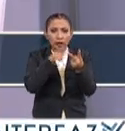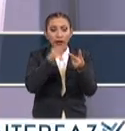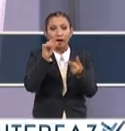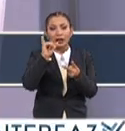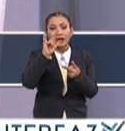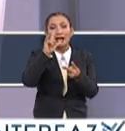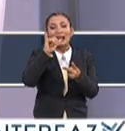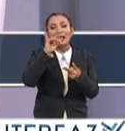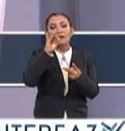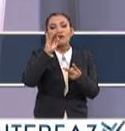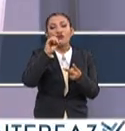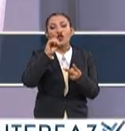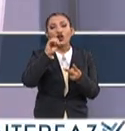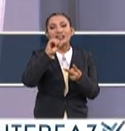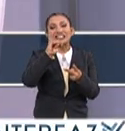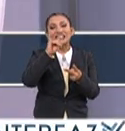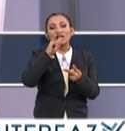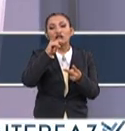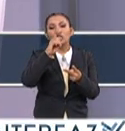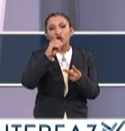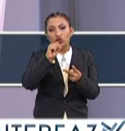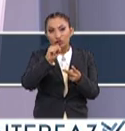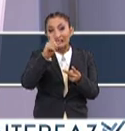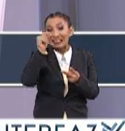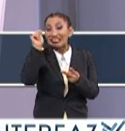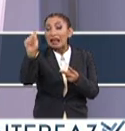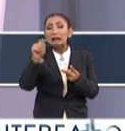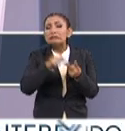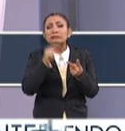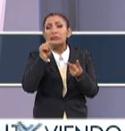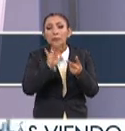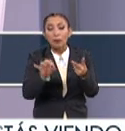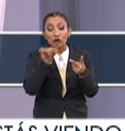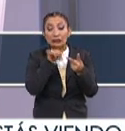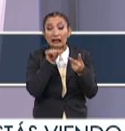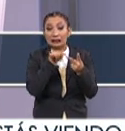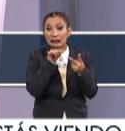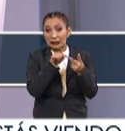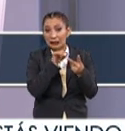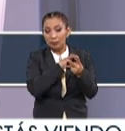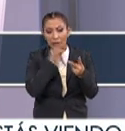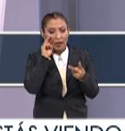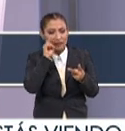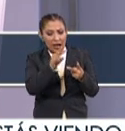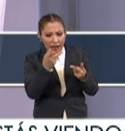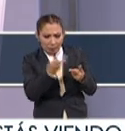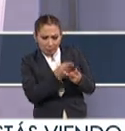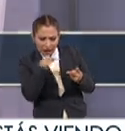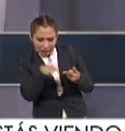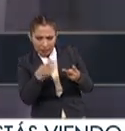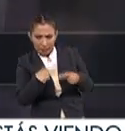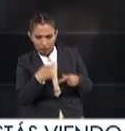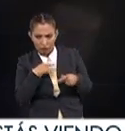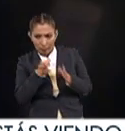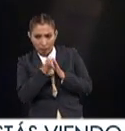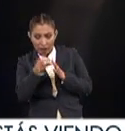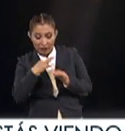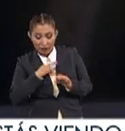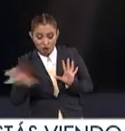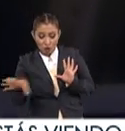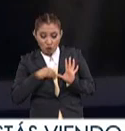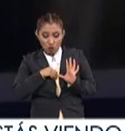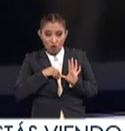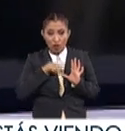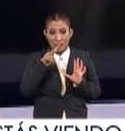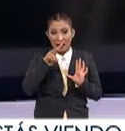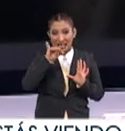llaman linfocitos T. Los linfocitos T son tan importantes que podemos ver lo que les pasa a los pacientes que se infectan con el virus